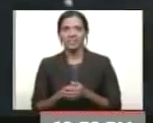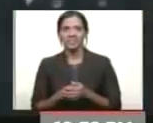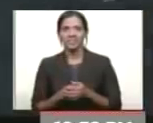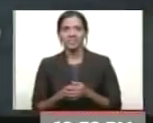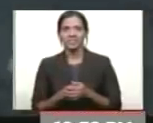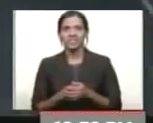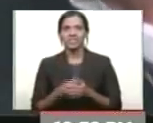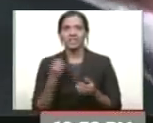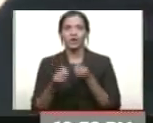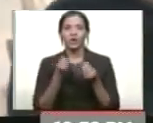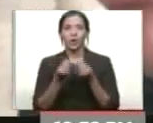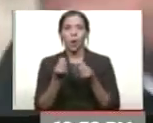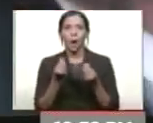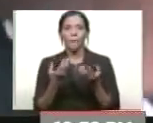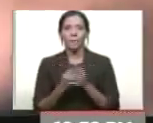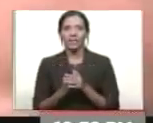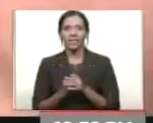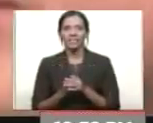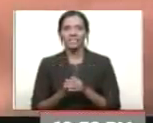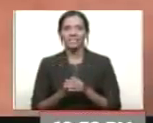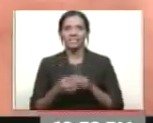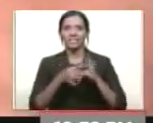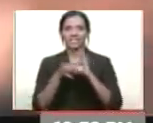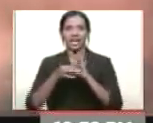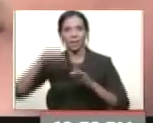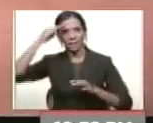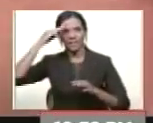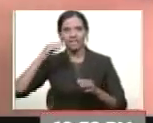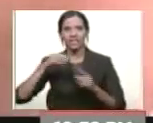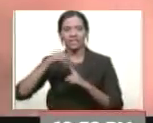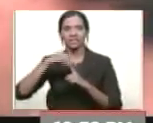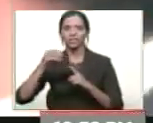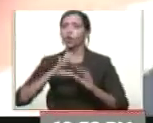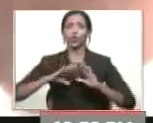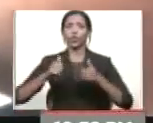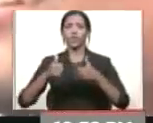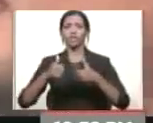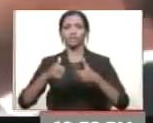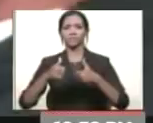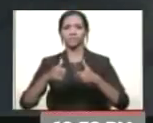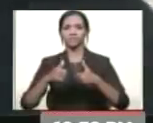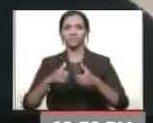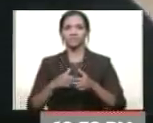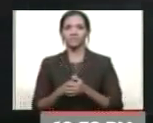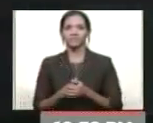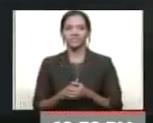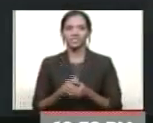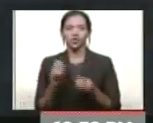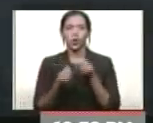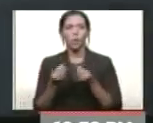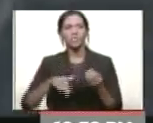¿Cómo se puede catalogar la acción armada de unos hombres en la Plaza Altamira? Todo bien. ¿Cómo se puede catalogar esa acción?